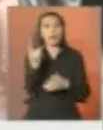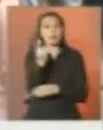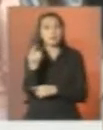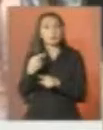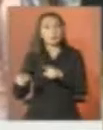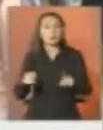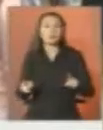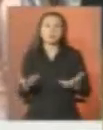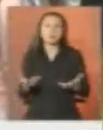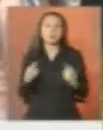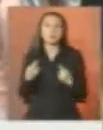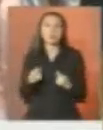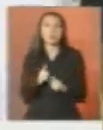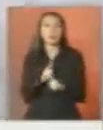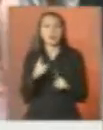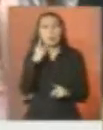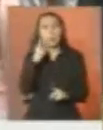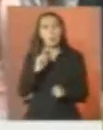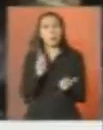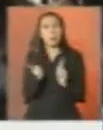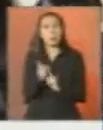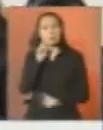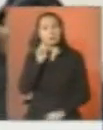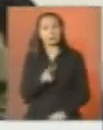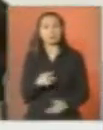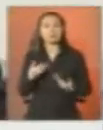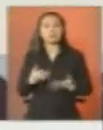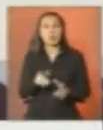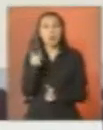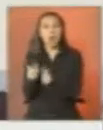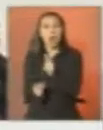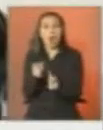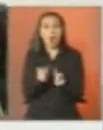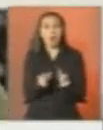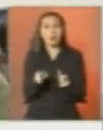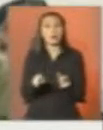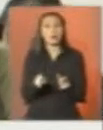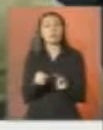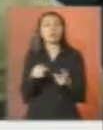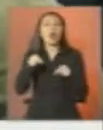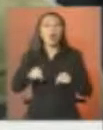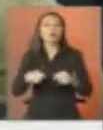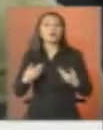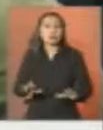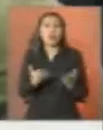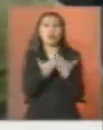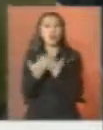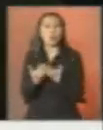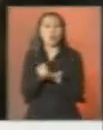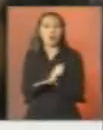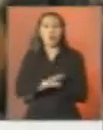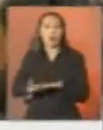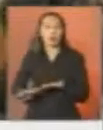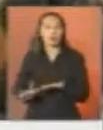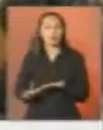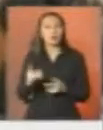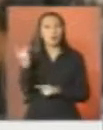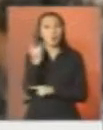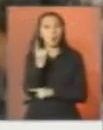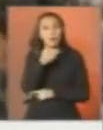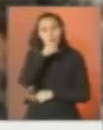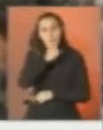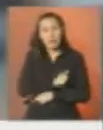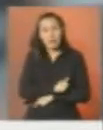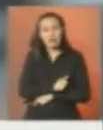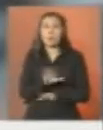efectos prácticos ellos no verían ningún cambio, ya que sus alumnos de ese tramo hoy ya estudian gratis. Los de universidades